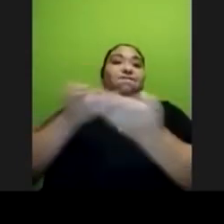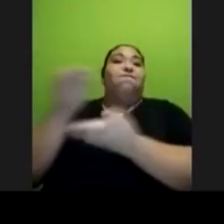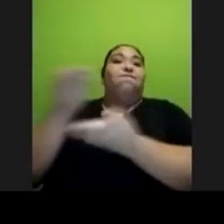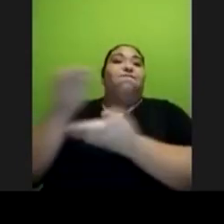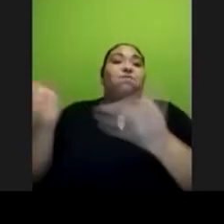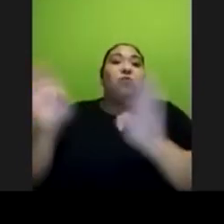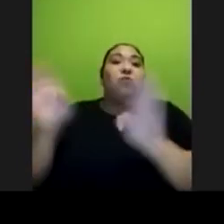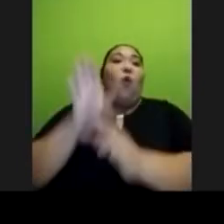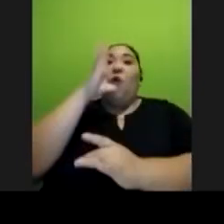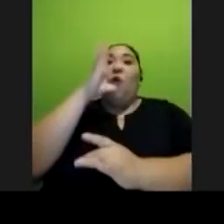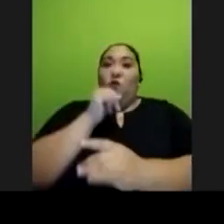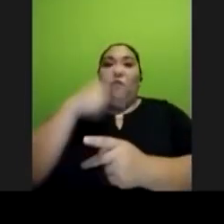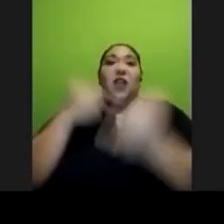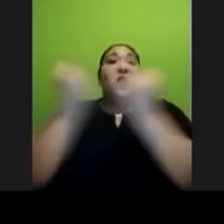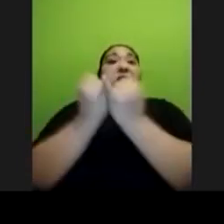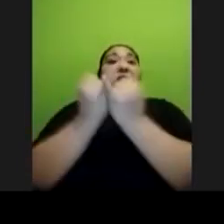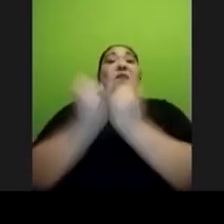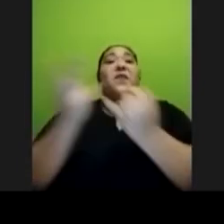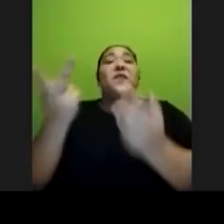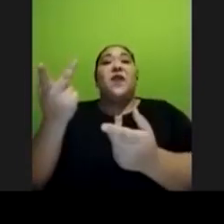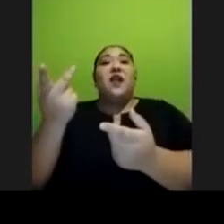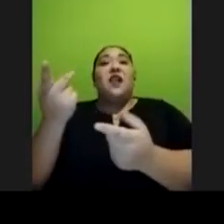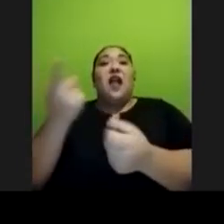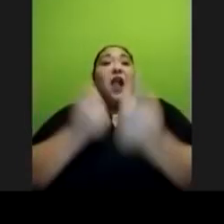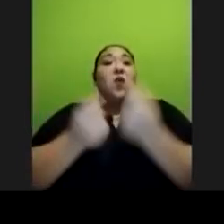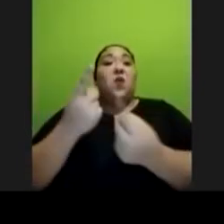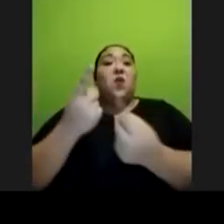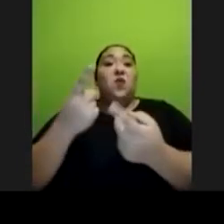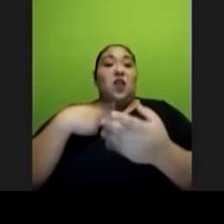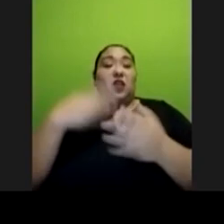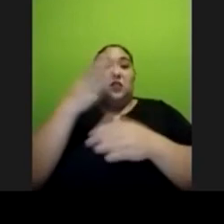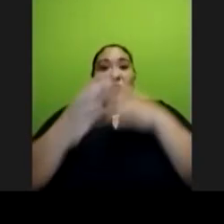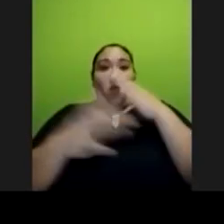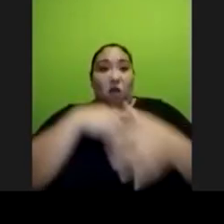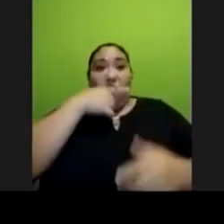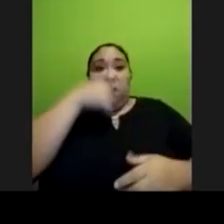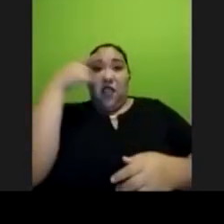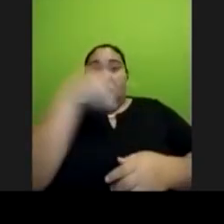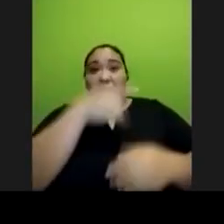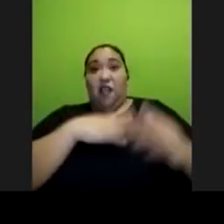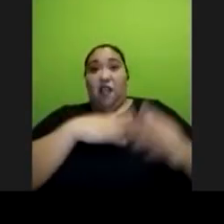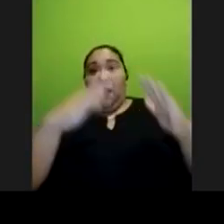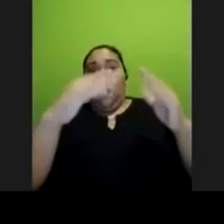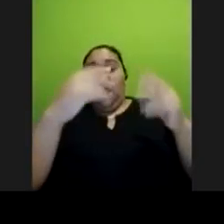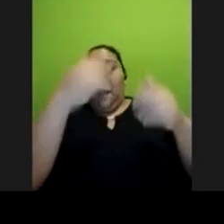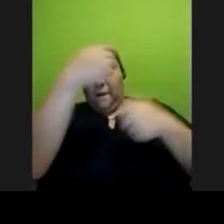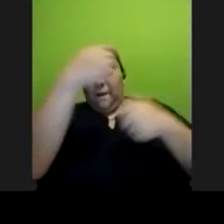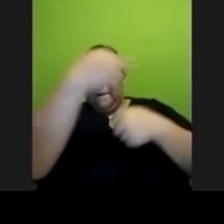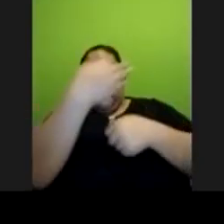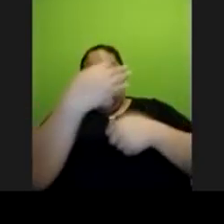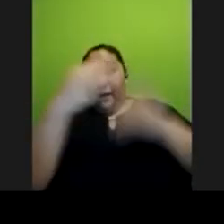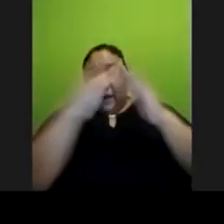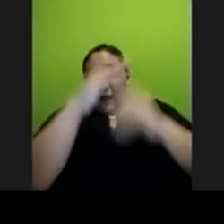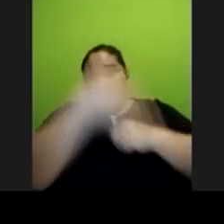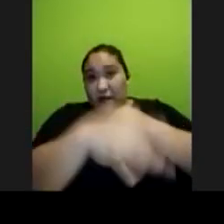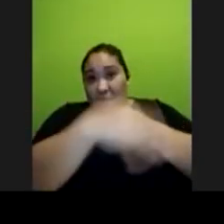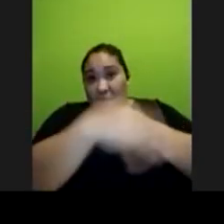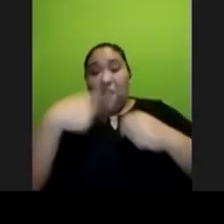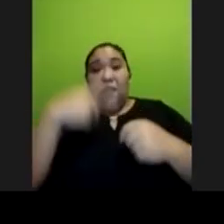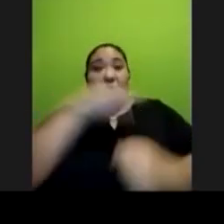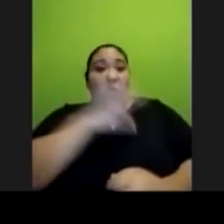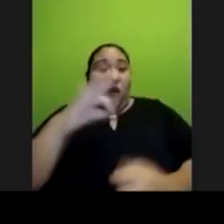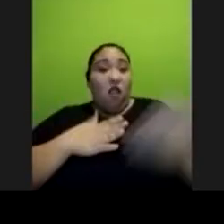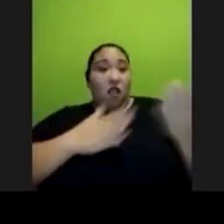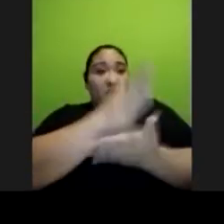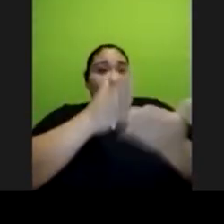por ejemplo, con albergues para asegurar que esas personas pueden acceder a programas de educación a